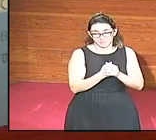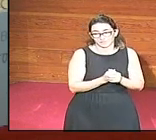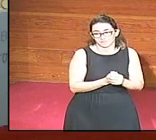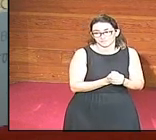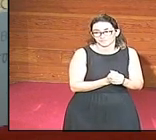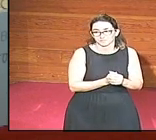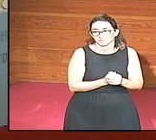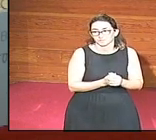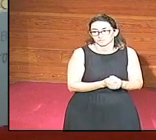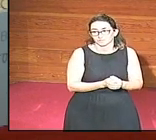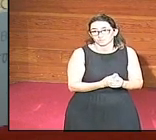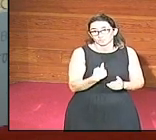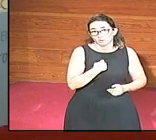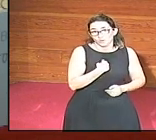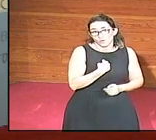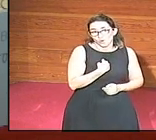personalmente